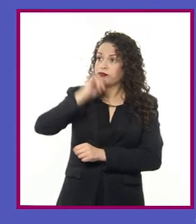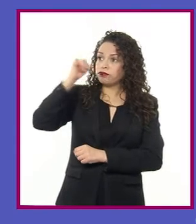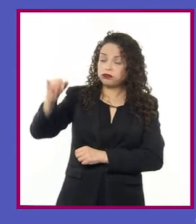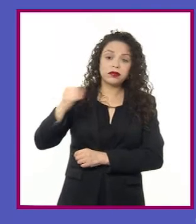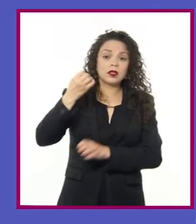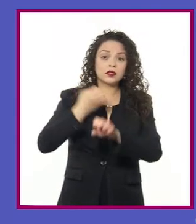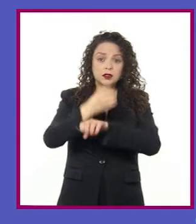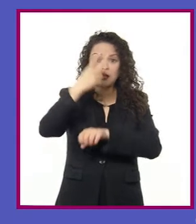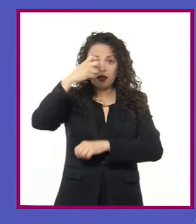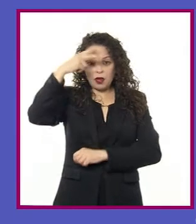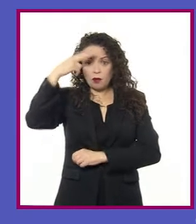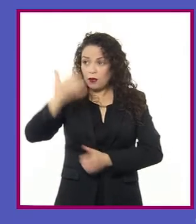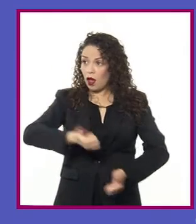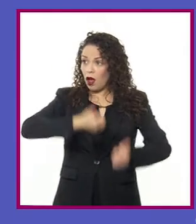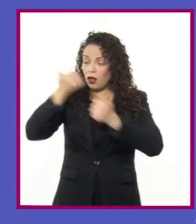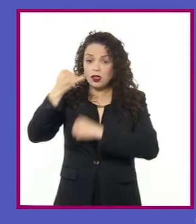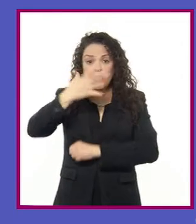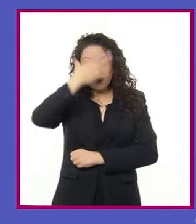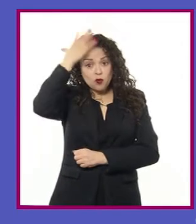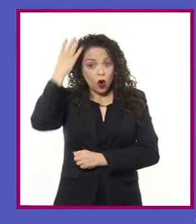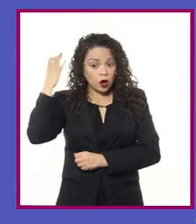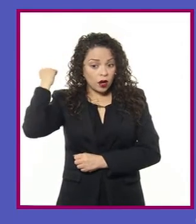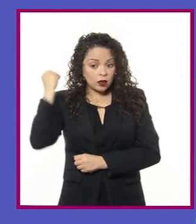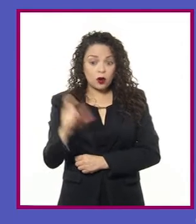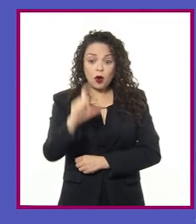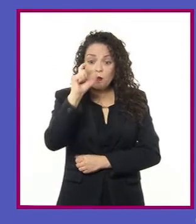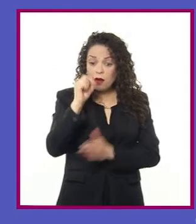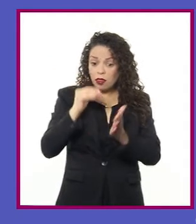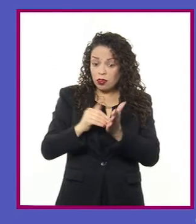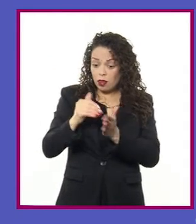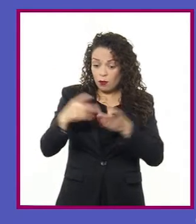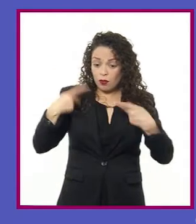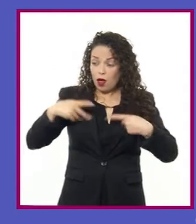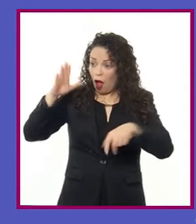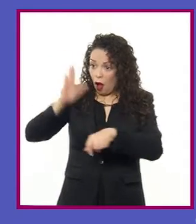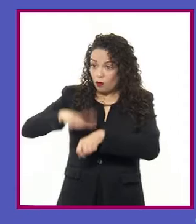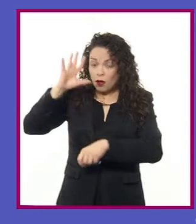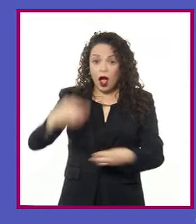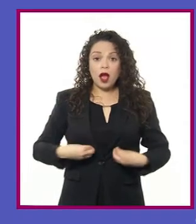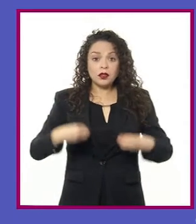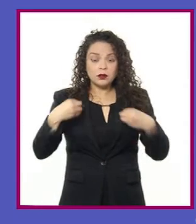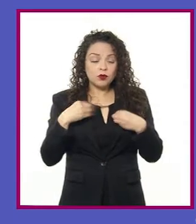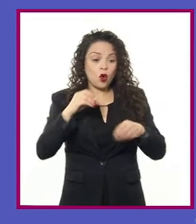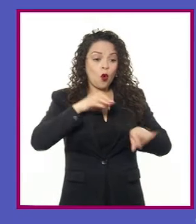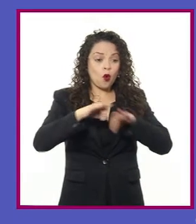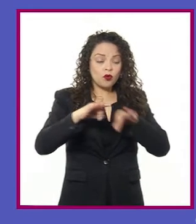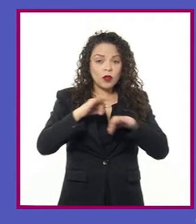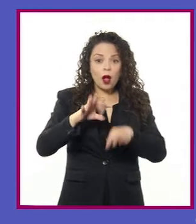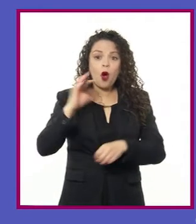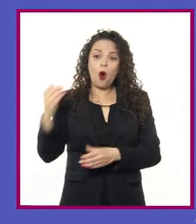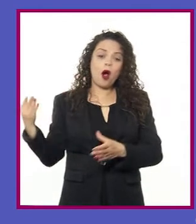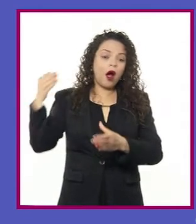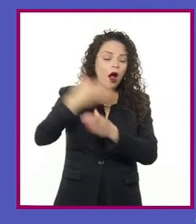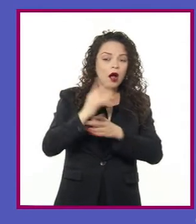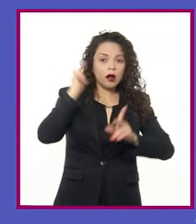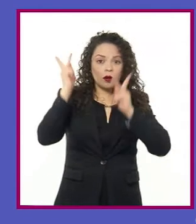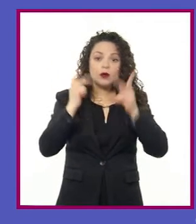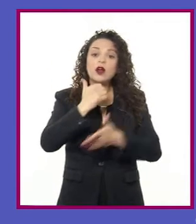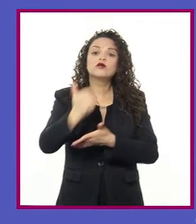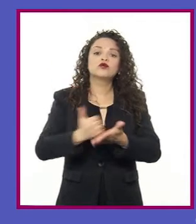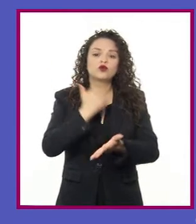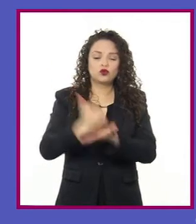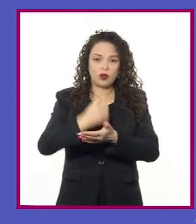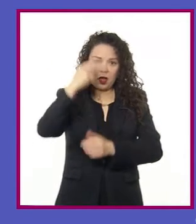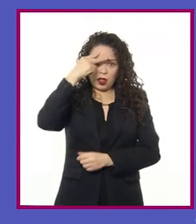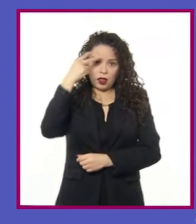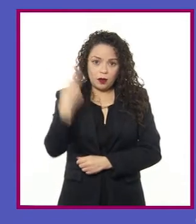Morelos. Más de 20 millones de personas viven, trabajan o visitan Ciudad de México. Esta es la